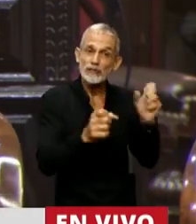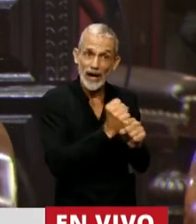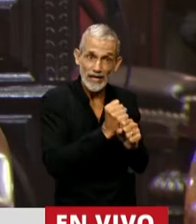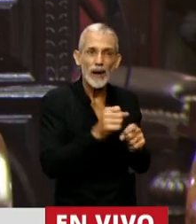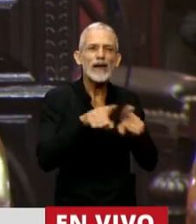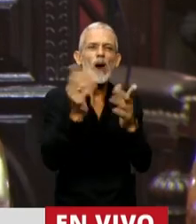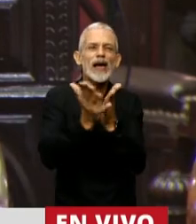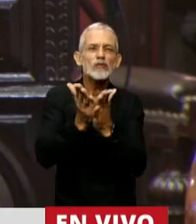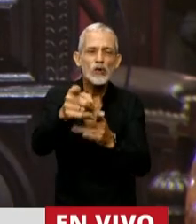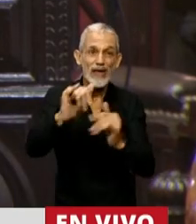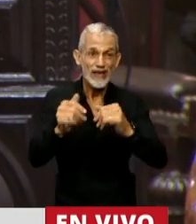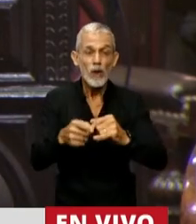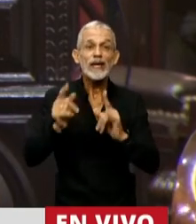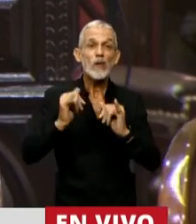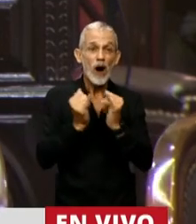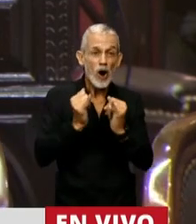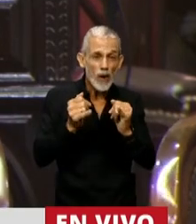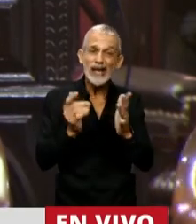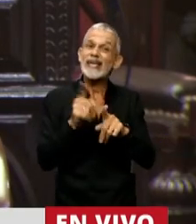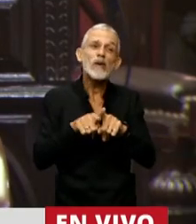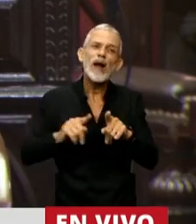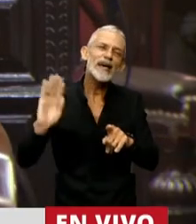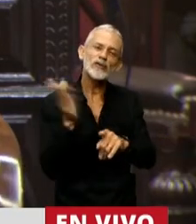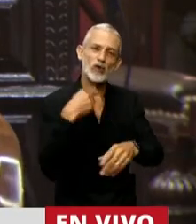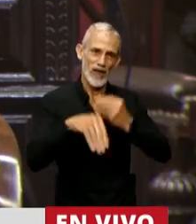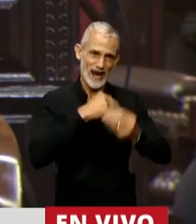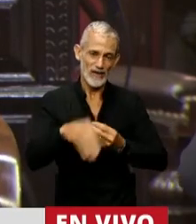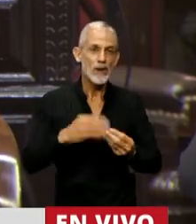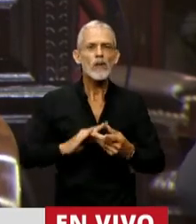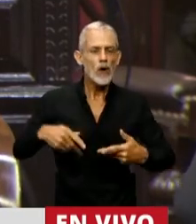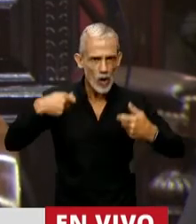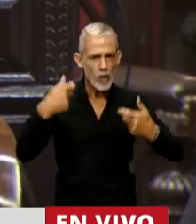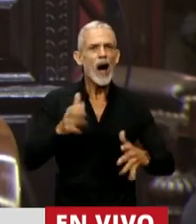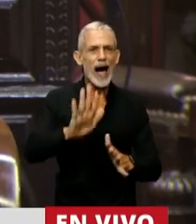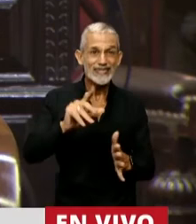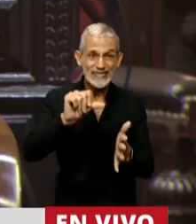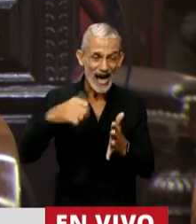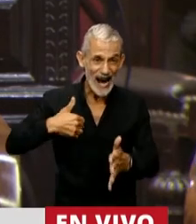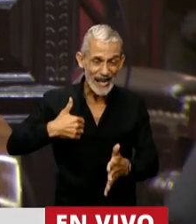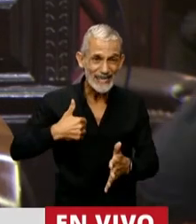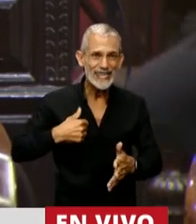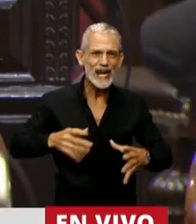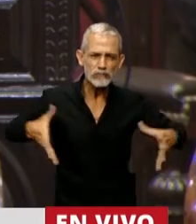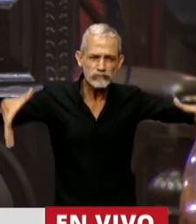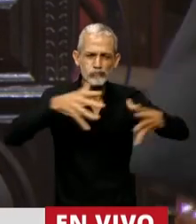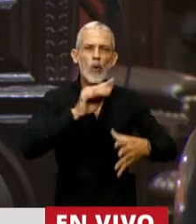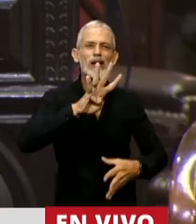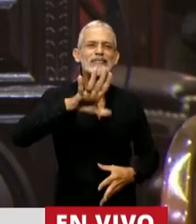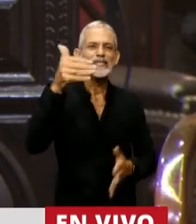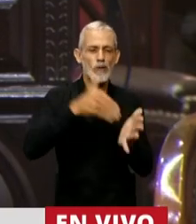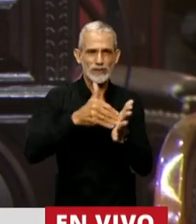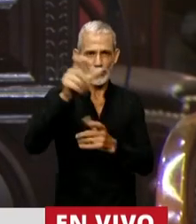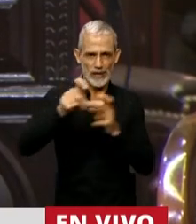igual que los estudiantes, igual que la juventud, igual que todas las familias, porque apostamos a un país para los 45 millones